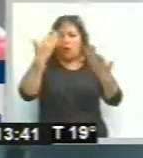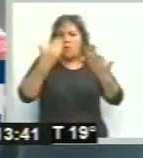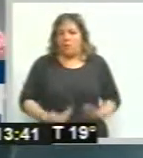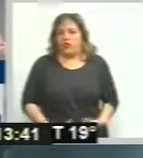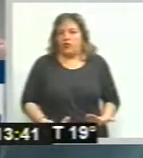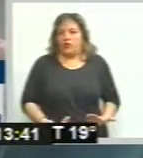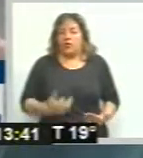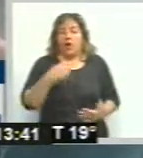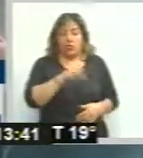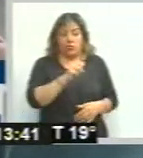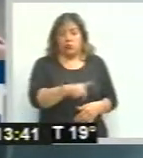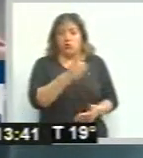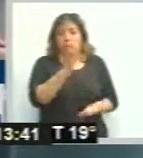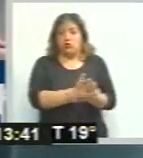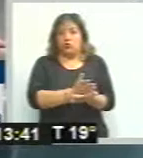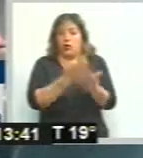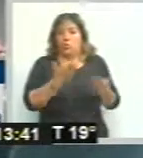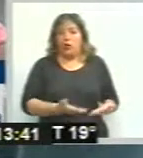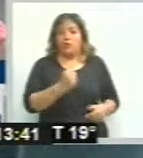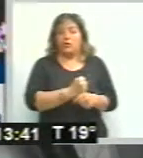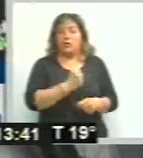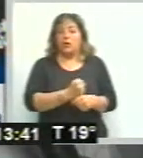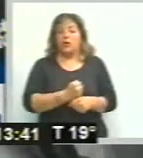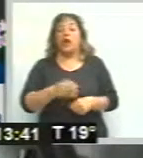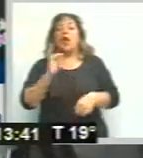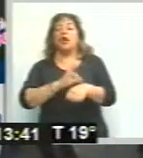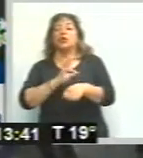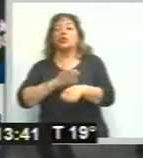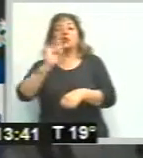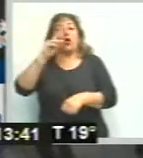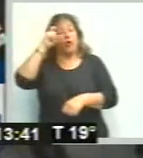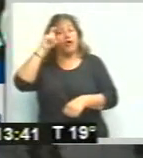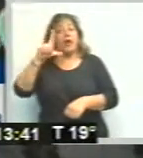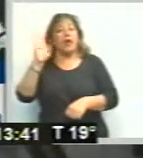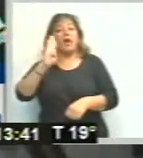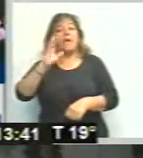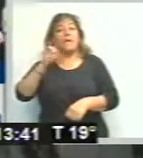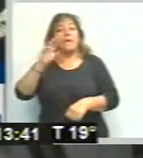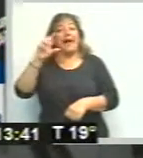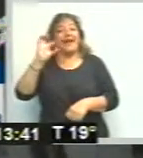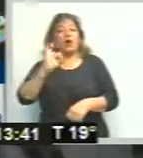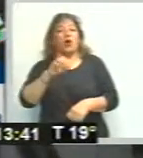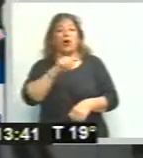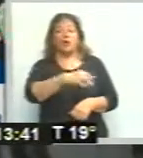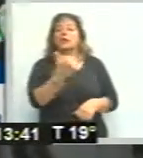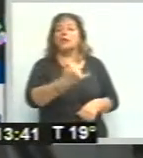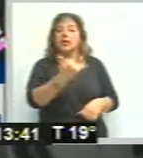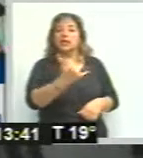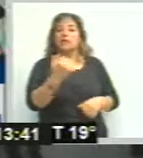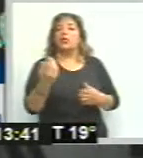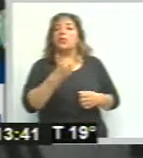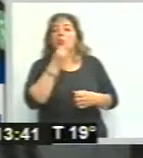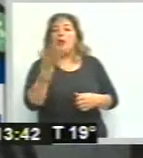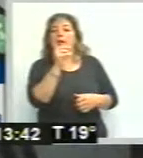parte, digamos, como derecho, como trabajador, el doctor Mario del Barco debe saber que la doctora goza como empleada pública de